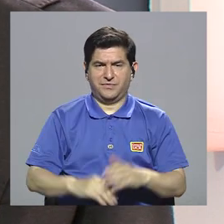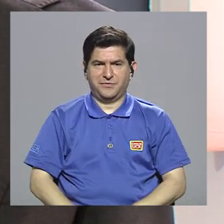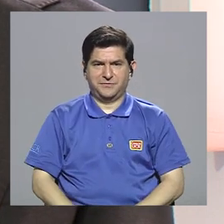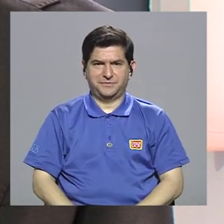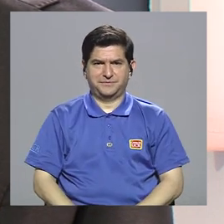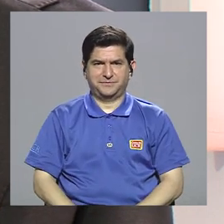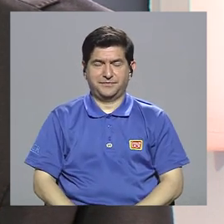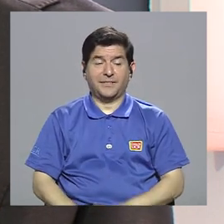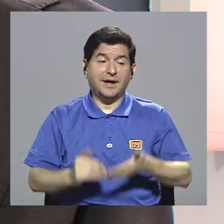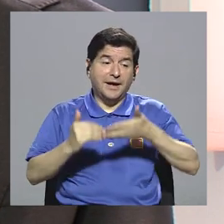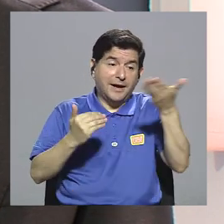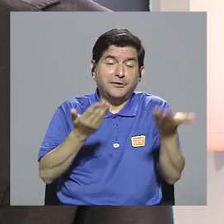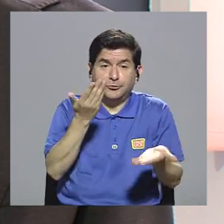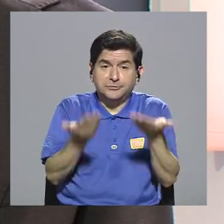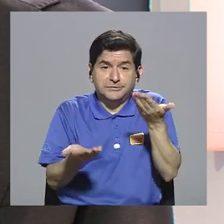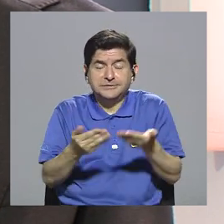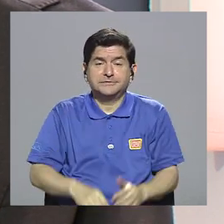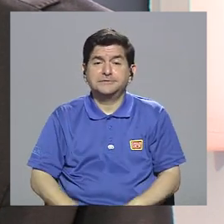elementos